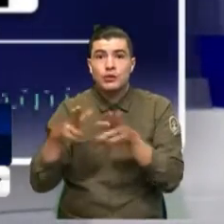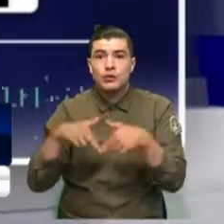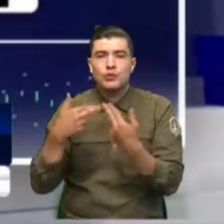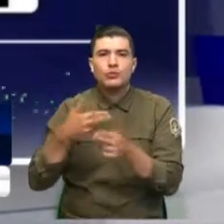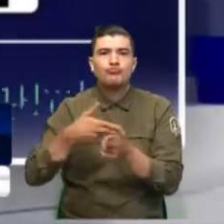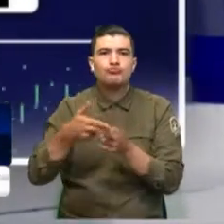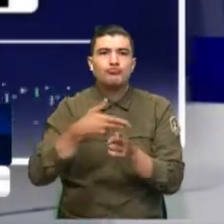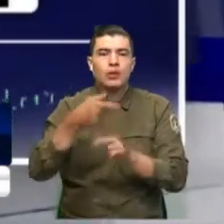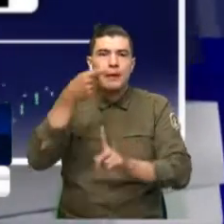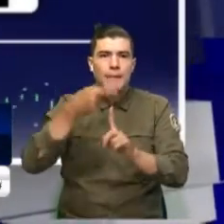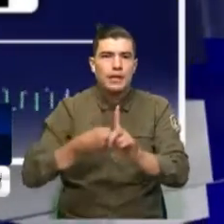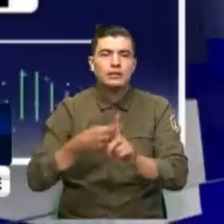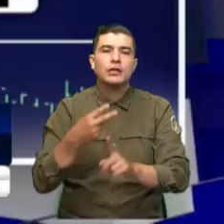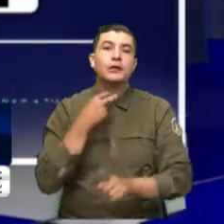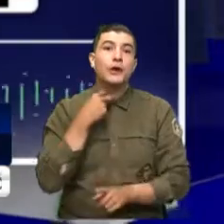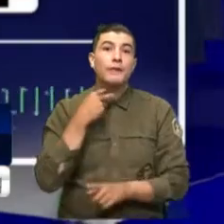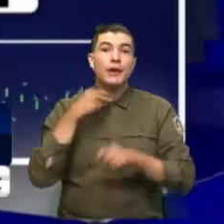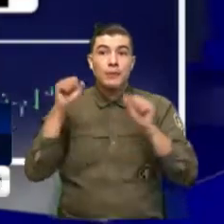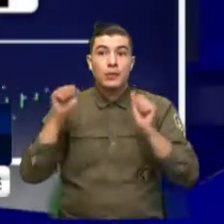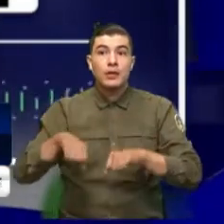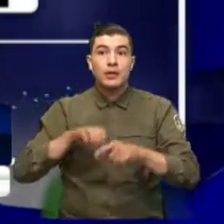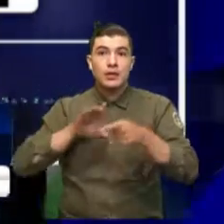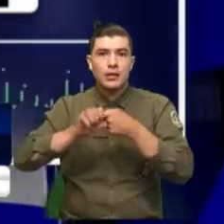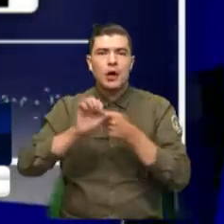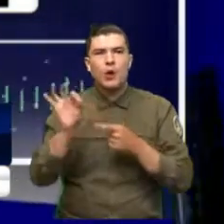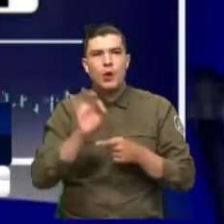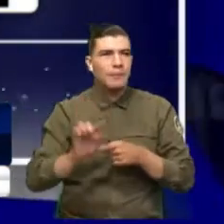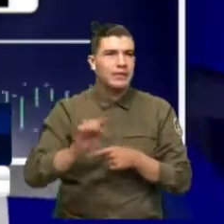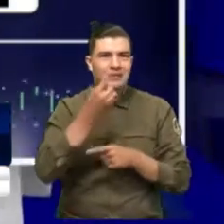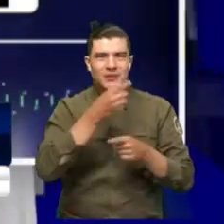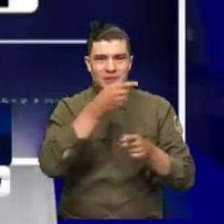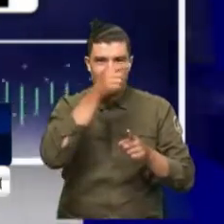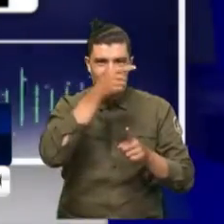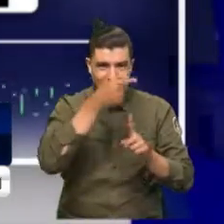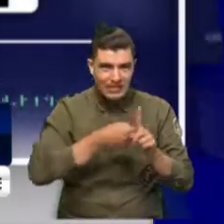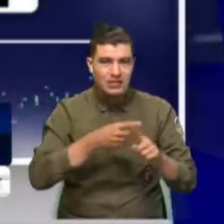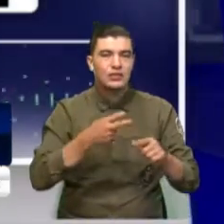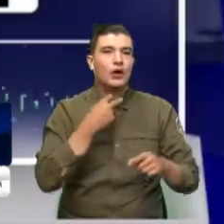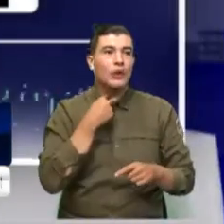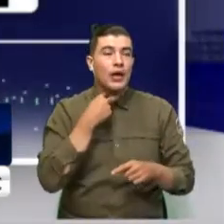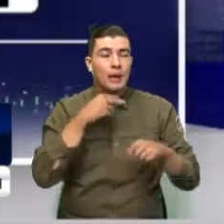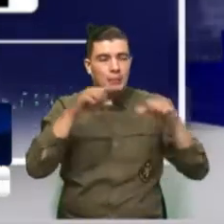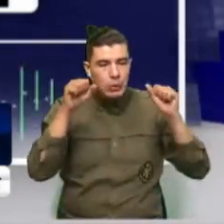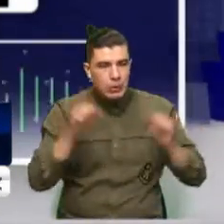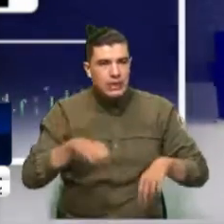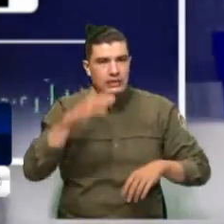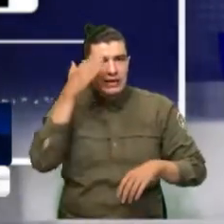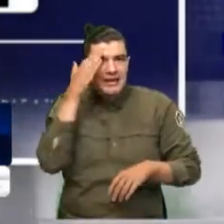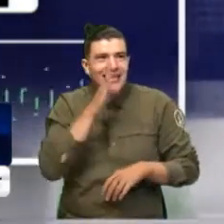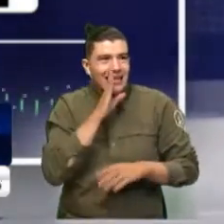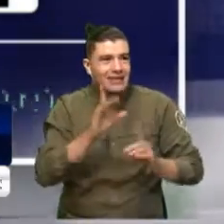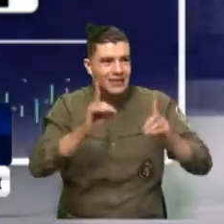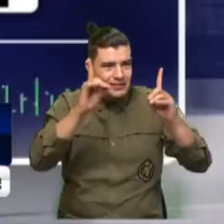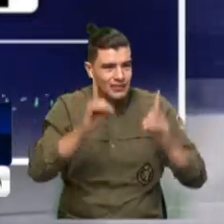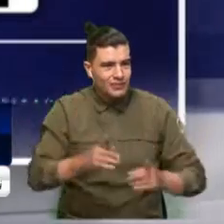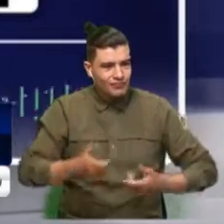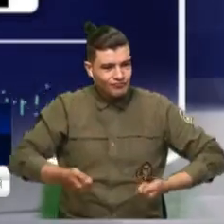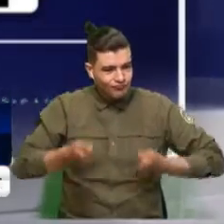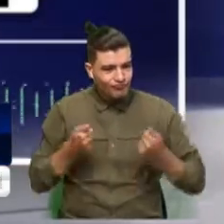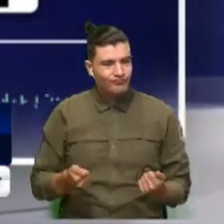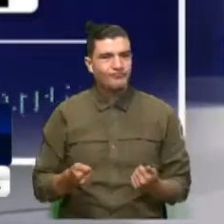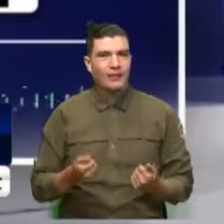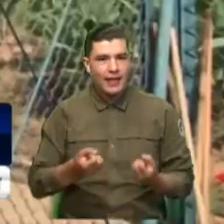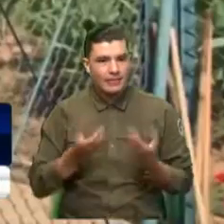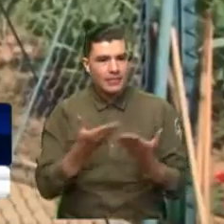mes de noviembre o a principio de noviembre, a ver si logramos por fin quién tome decisiones y quién le dé las mejorías